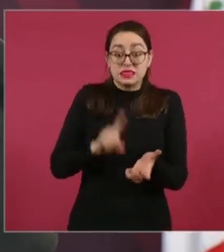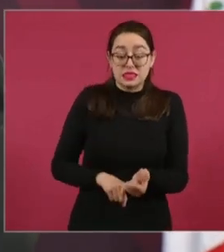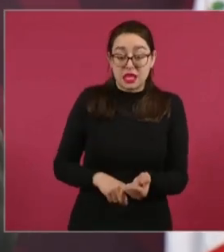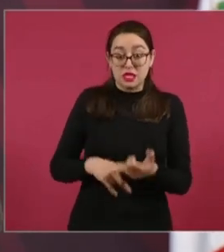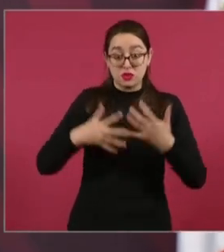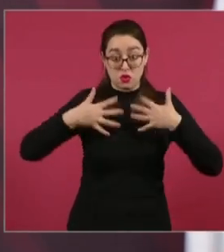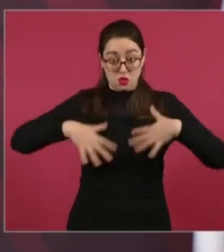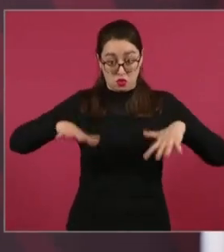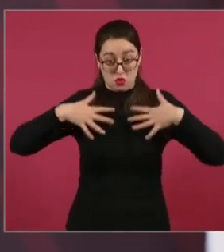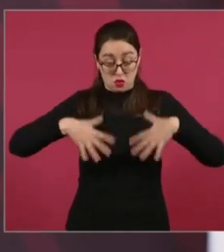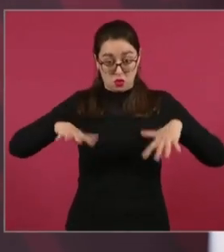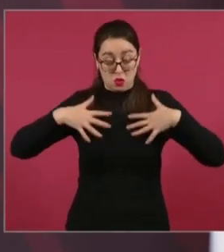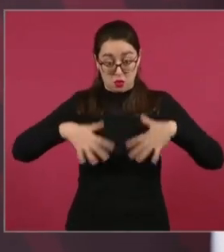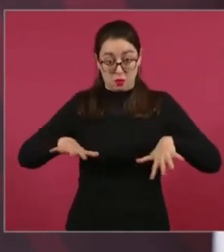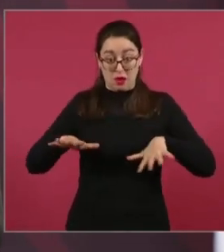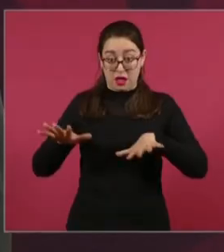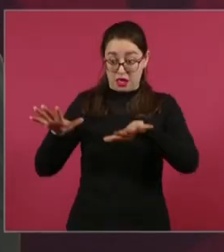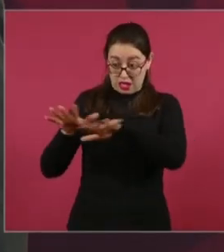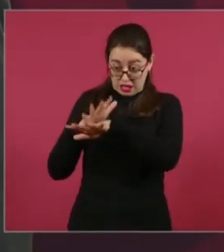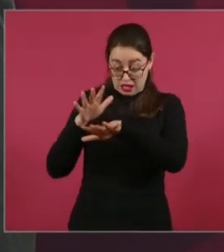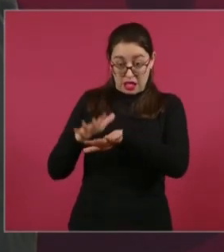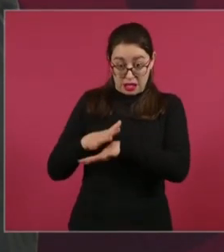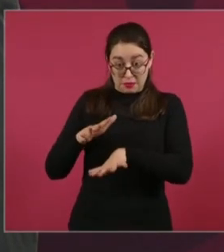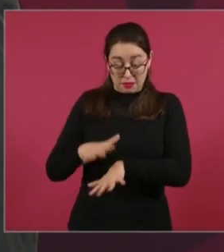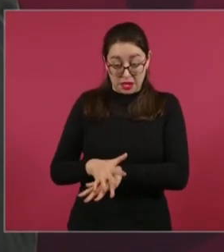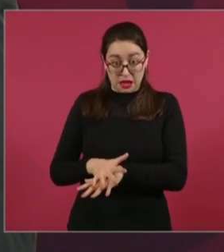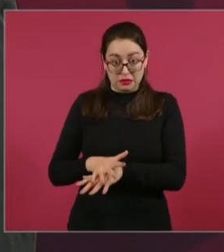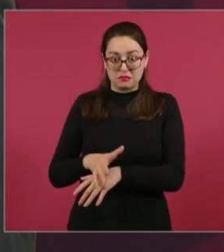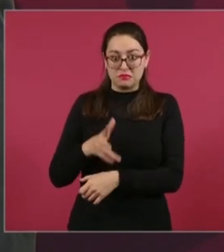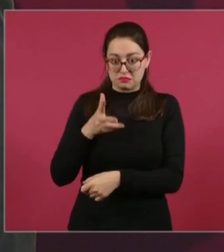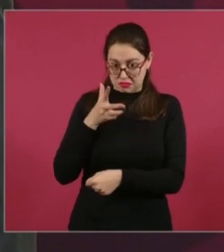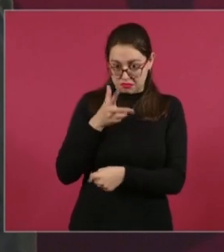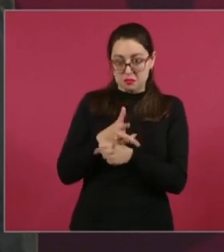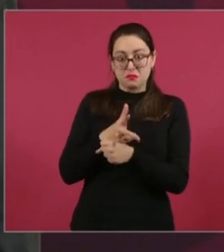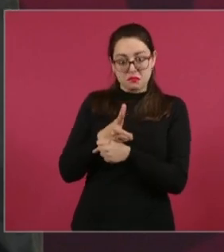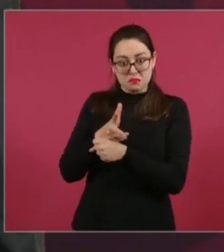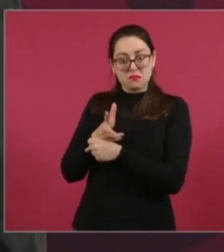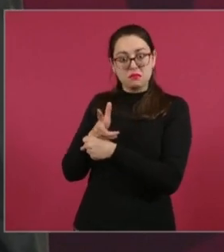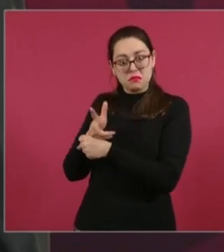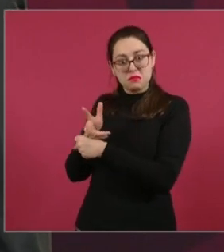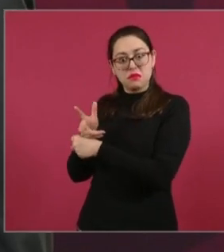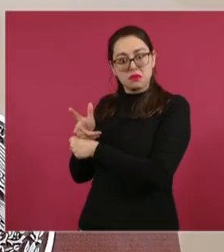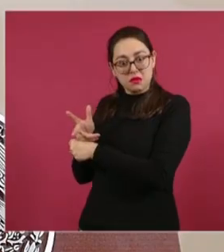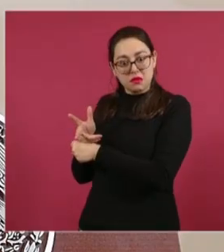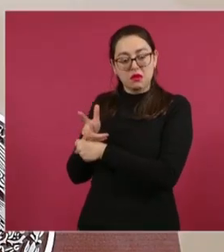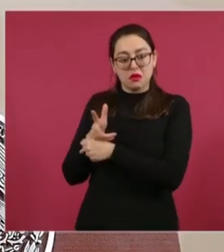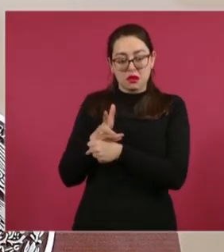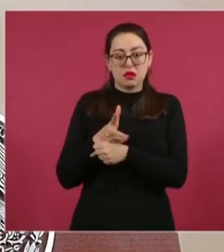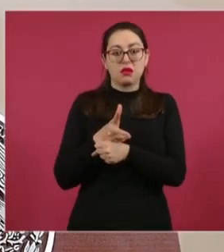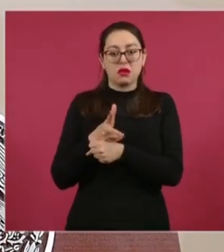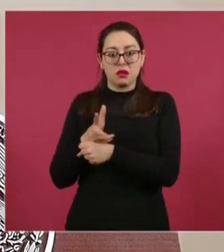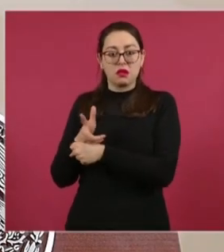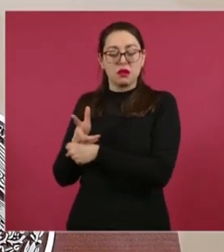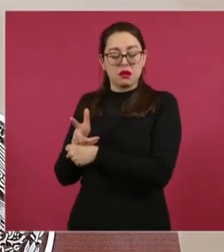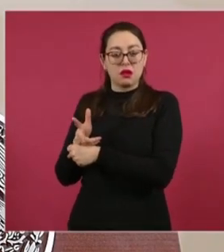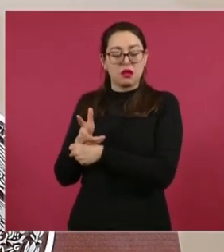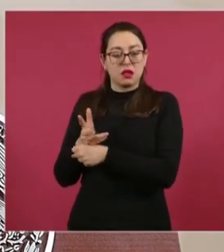sí, en béisbol es dogao, en los vestidores, que también es lo mismo,